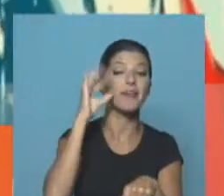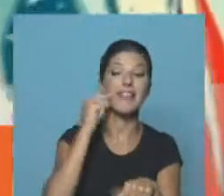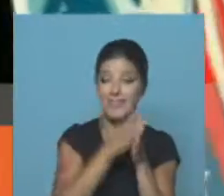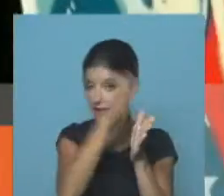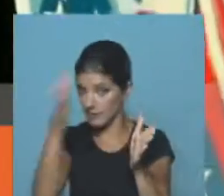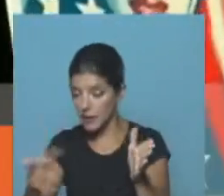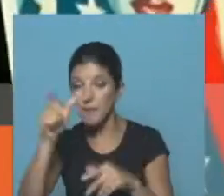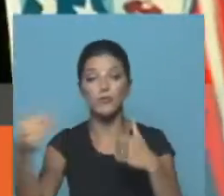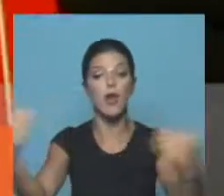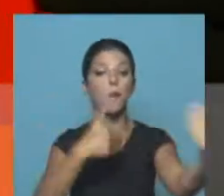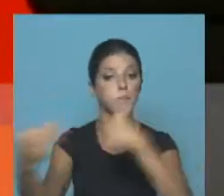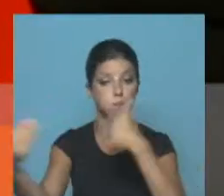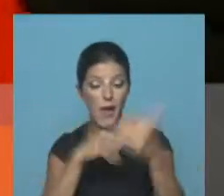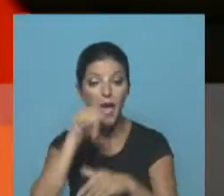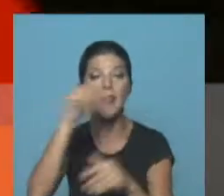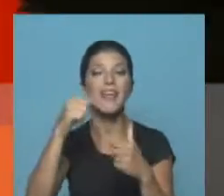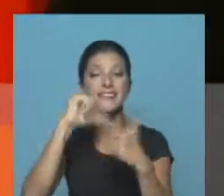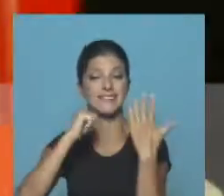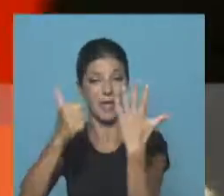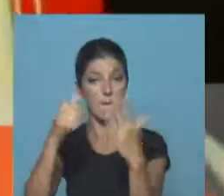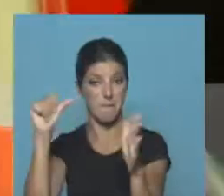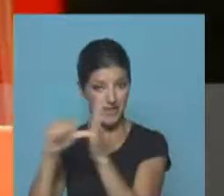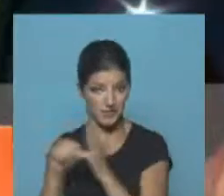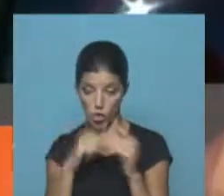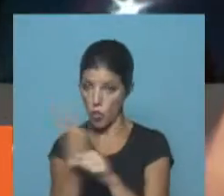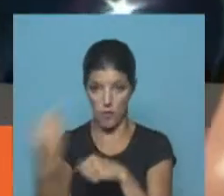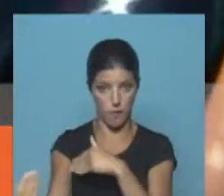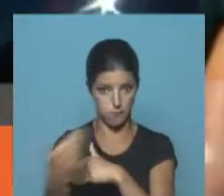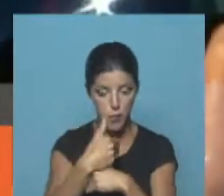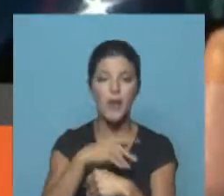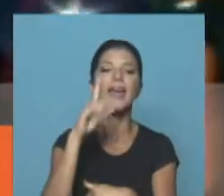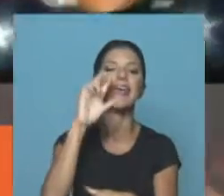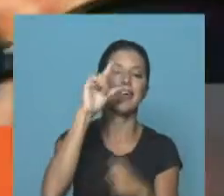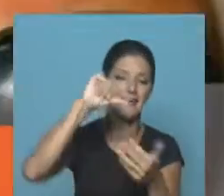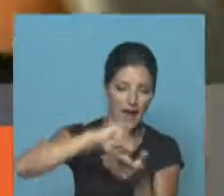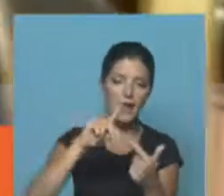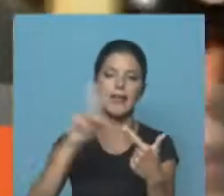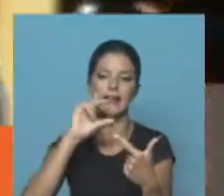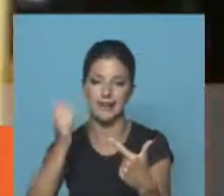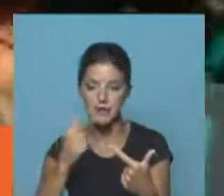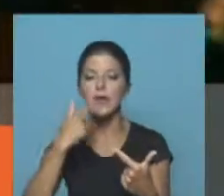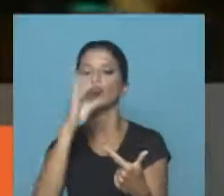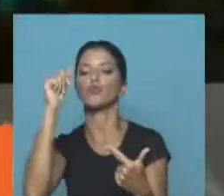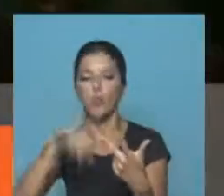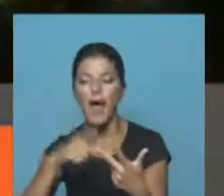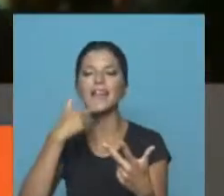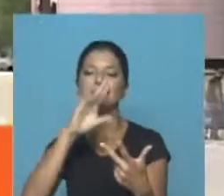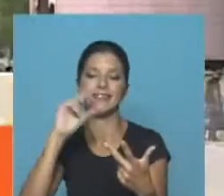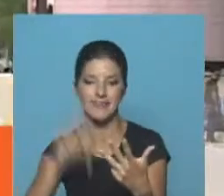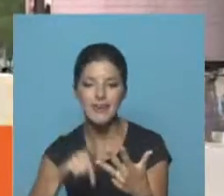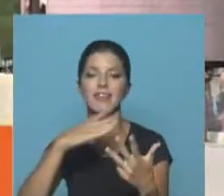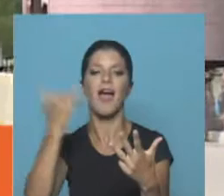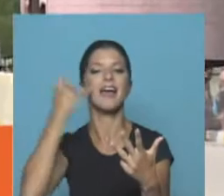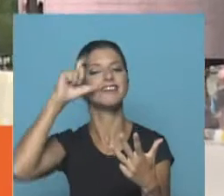a emigrantes y refugiados de 6 naciones musulmanas: Irán, Libia, Somalia, Sudán, Siria y Yemen,